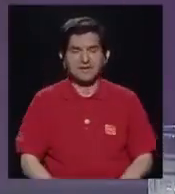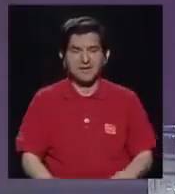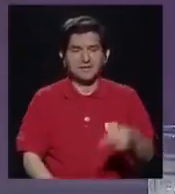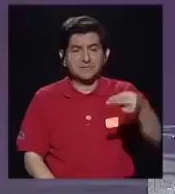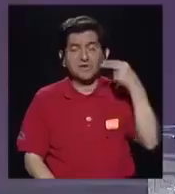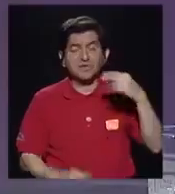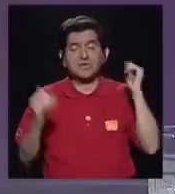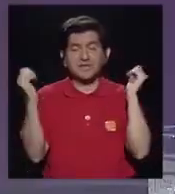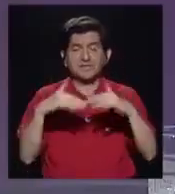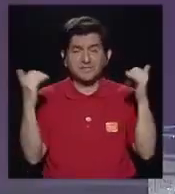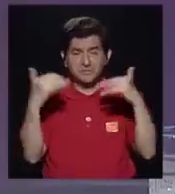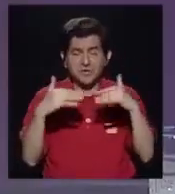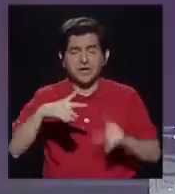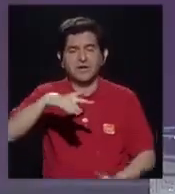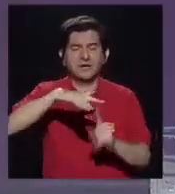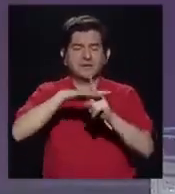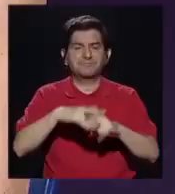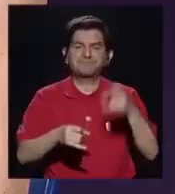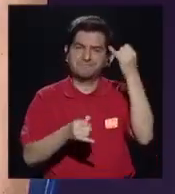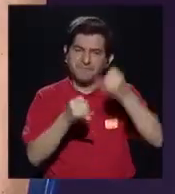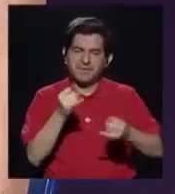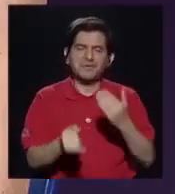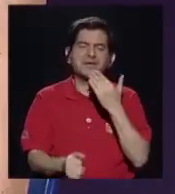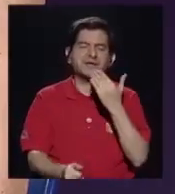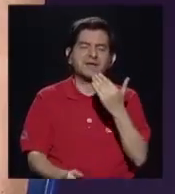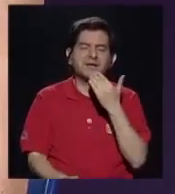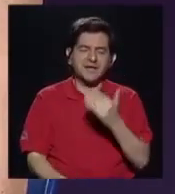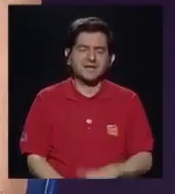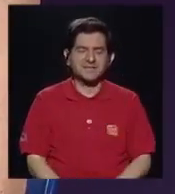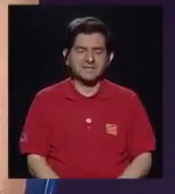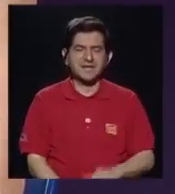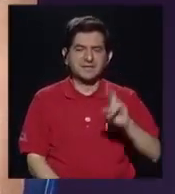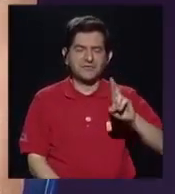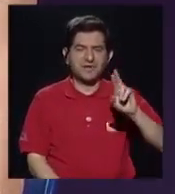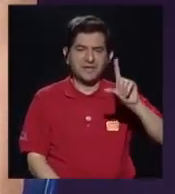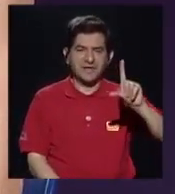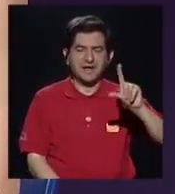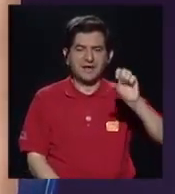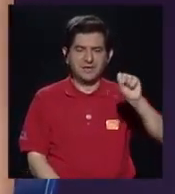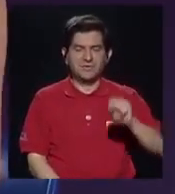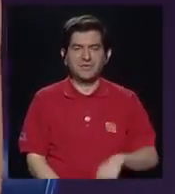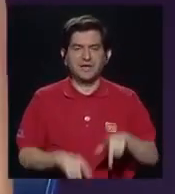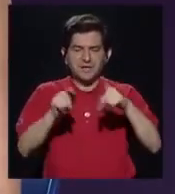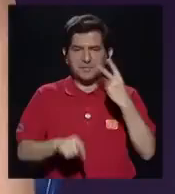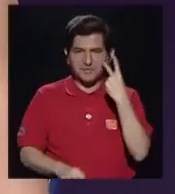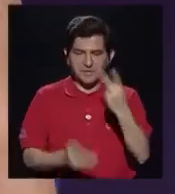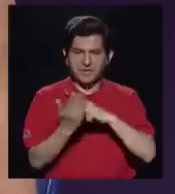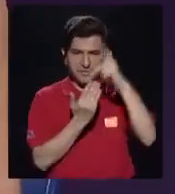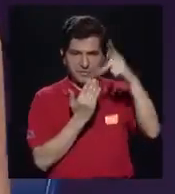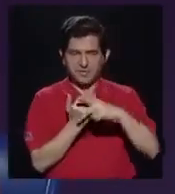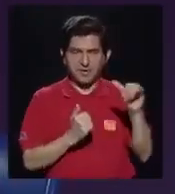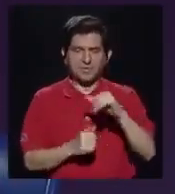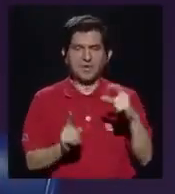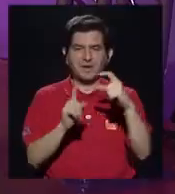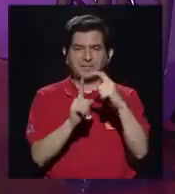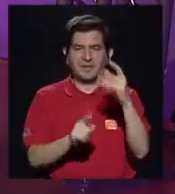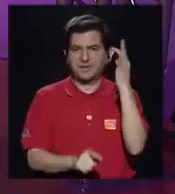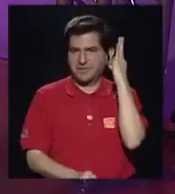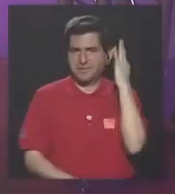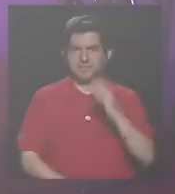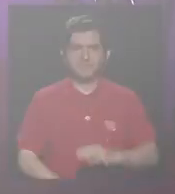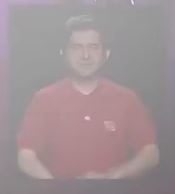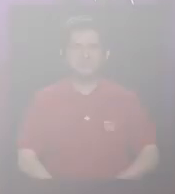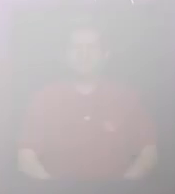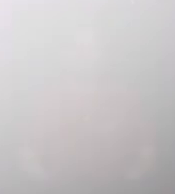la historia de la guerra está presente muchas gracias a Rita Laura y al público y a la palabra mujer también por supuesto